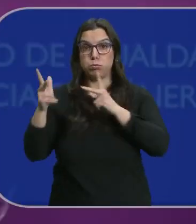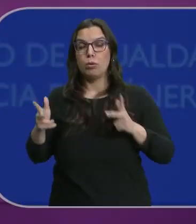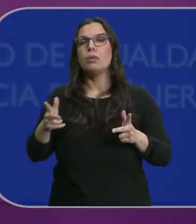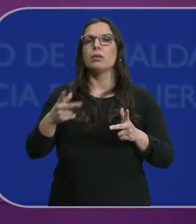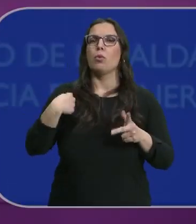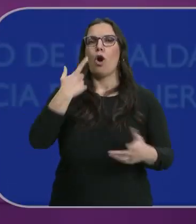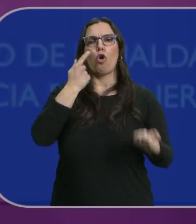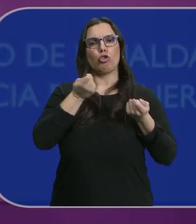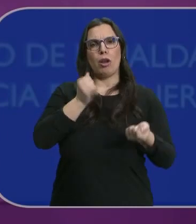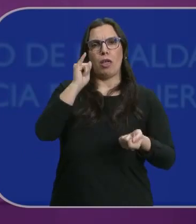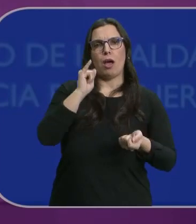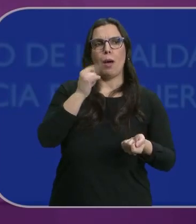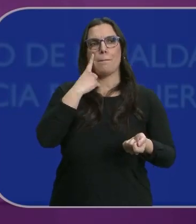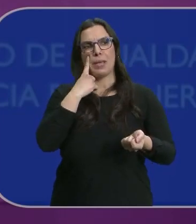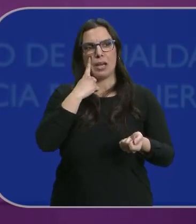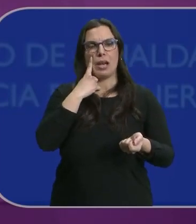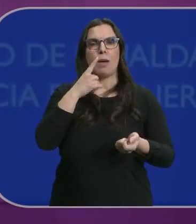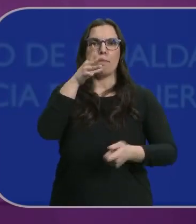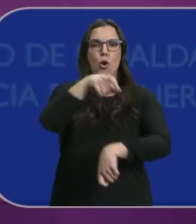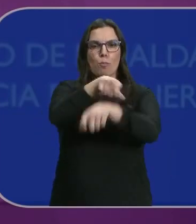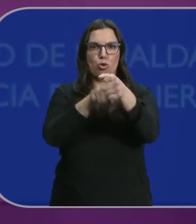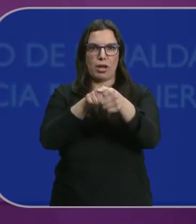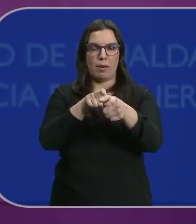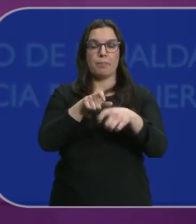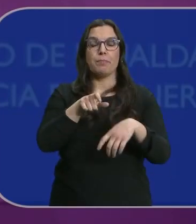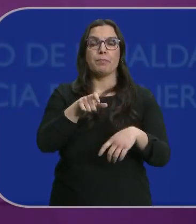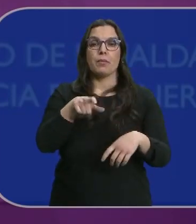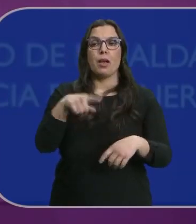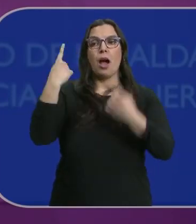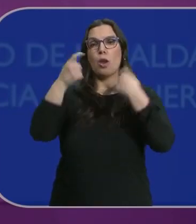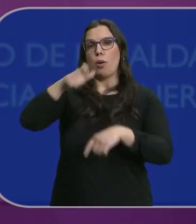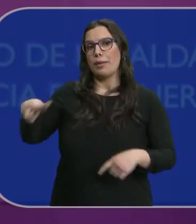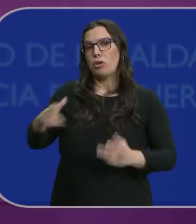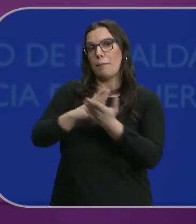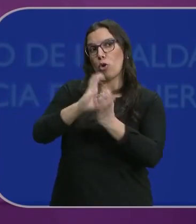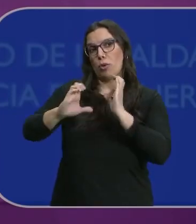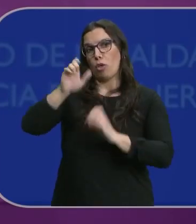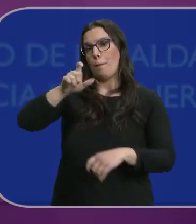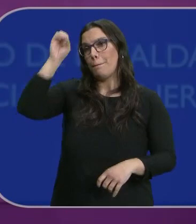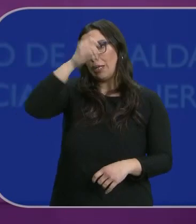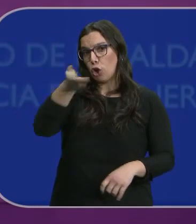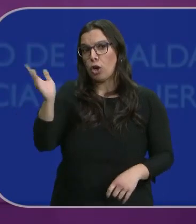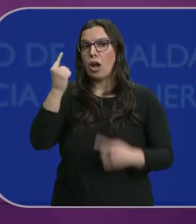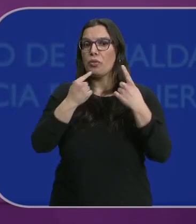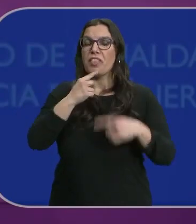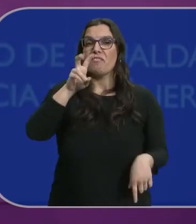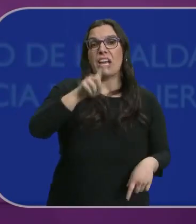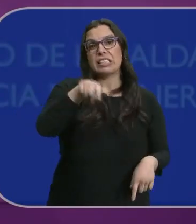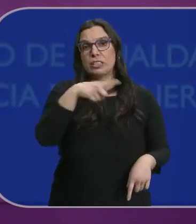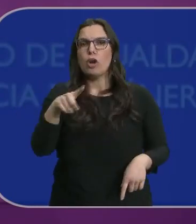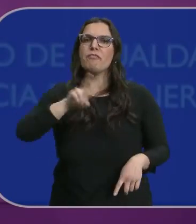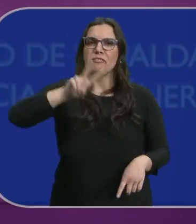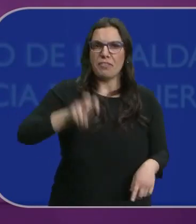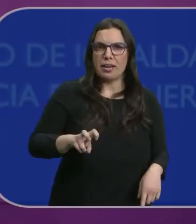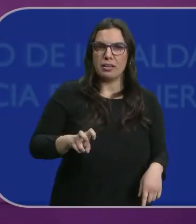Medida que ha sido cuestionada por algunas personas o por algunos medios u opinadores, sí